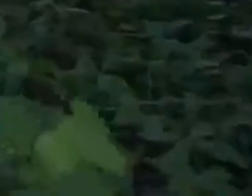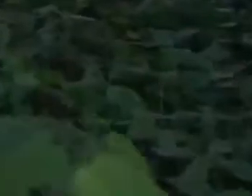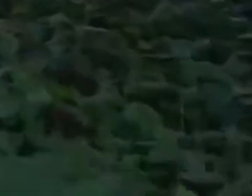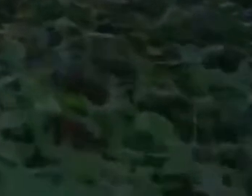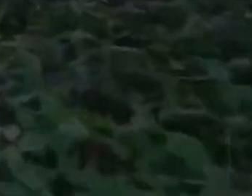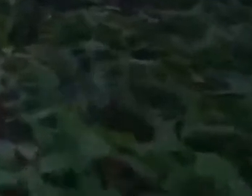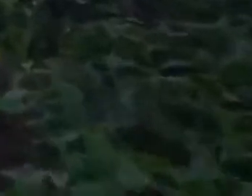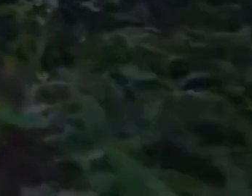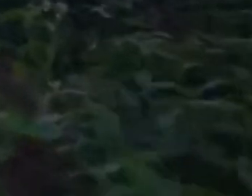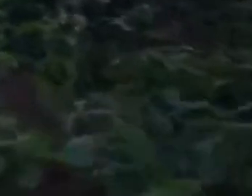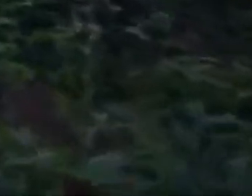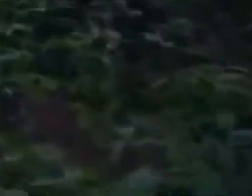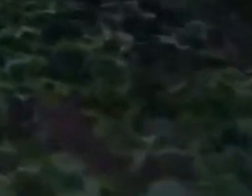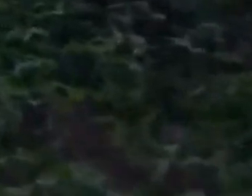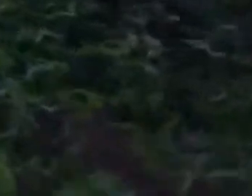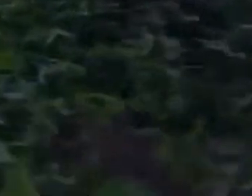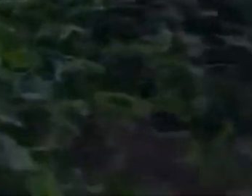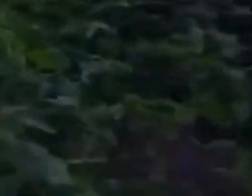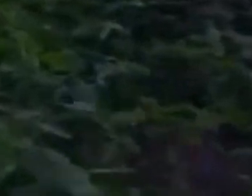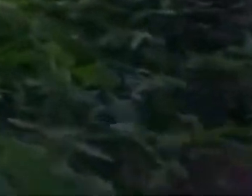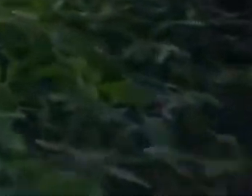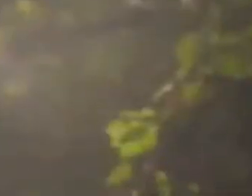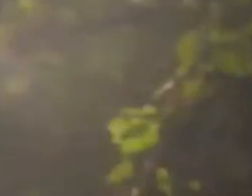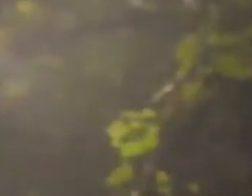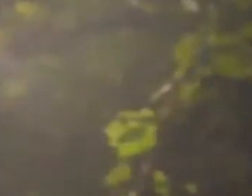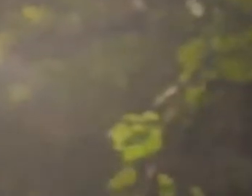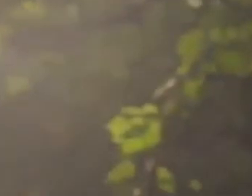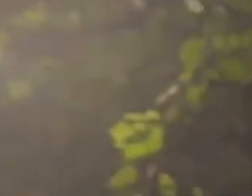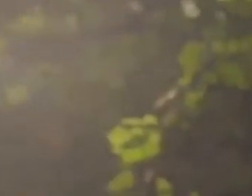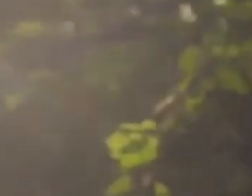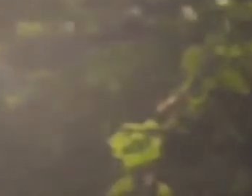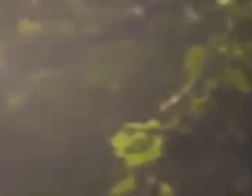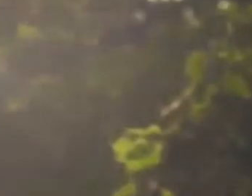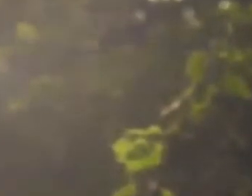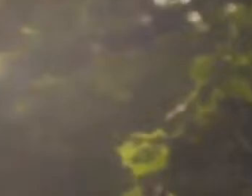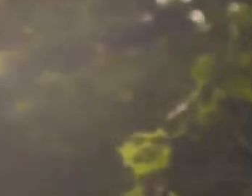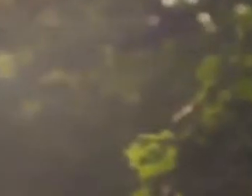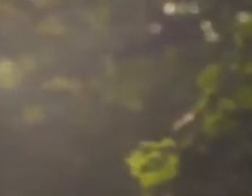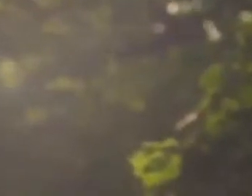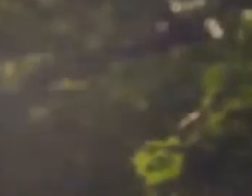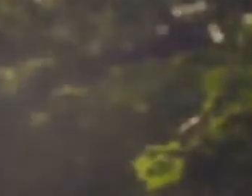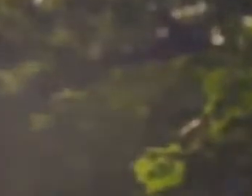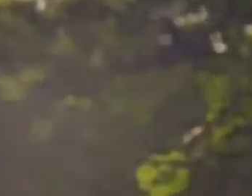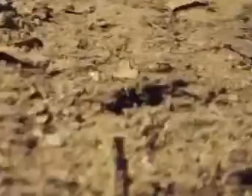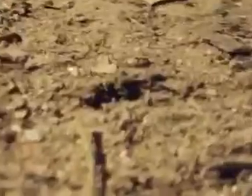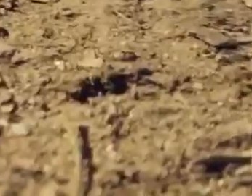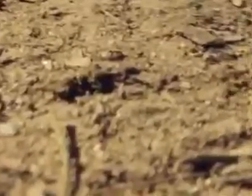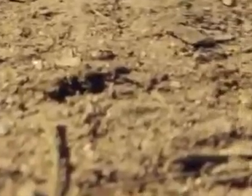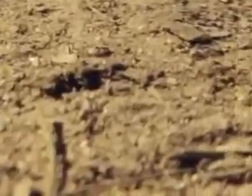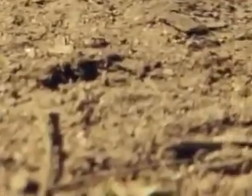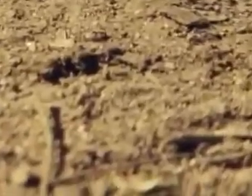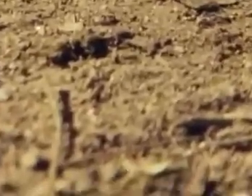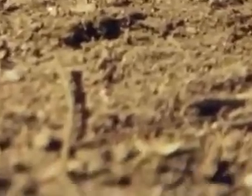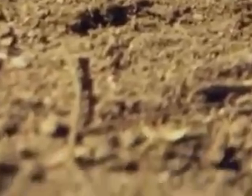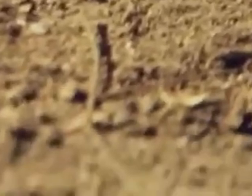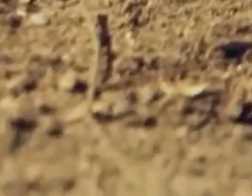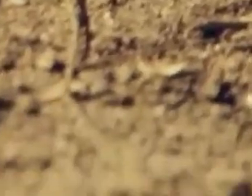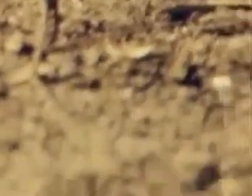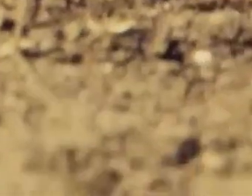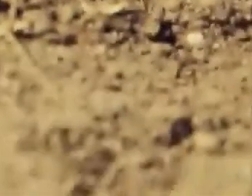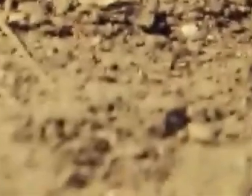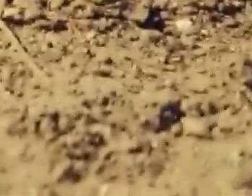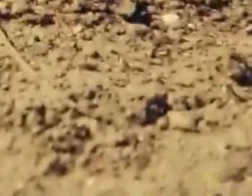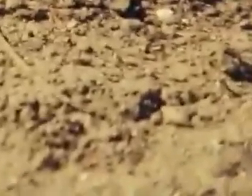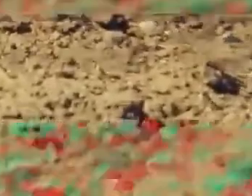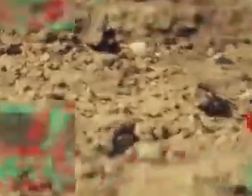La etnobotánica y el conocimiento guayú ha sido heredada no solo para garantizar la sobrevivencia de esta población en el